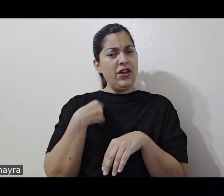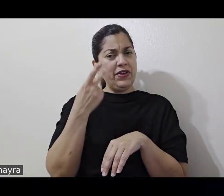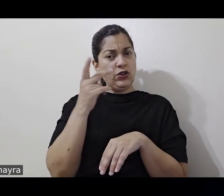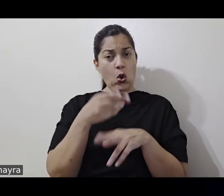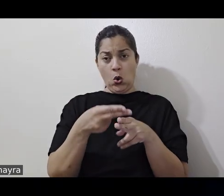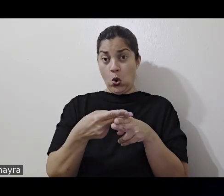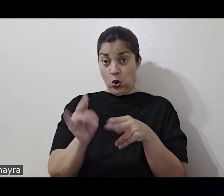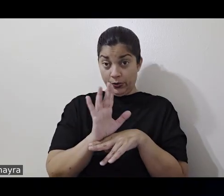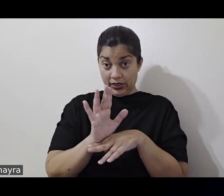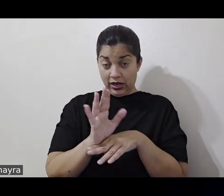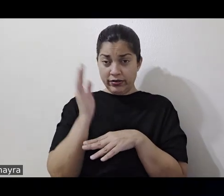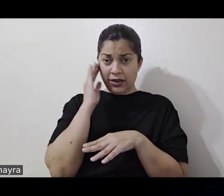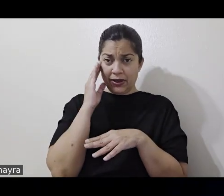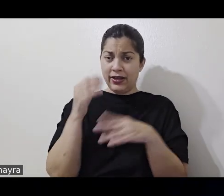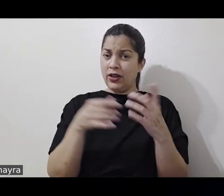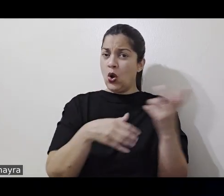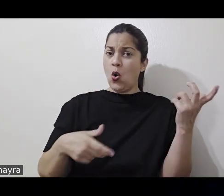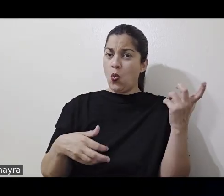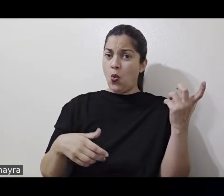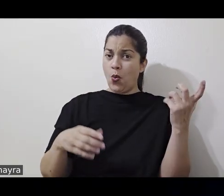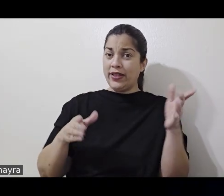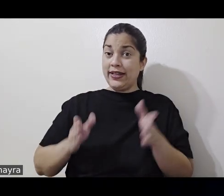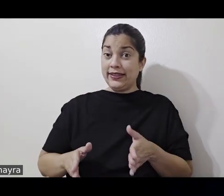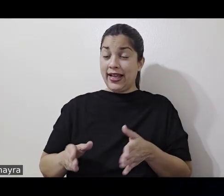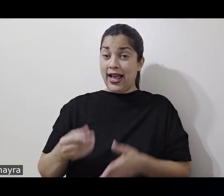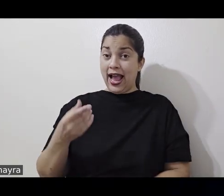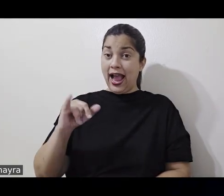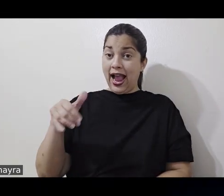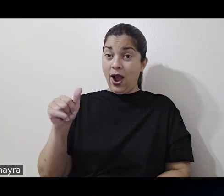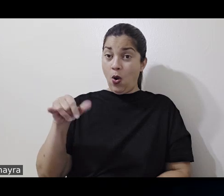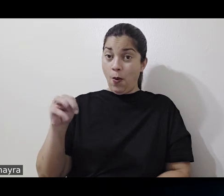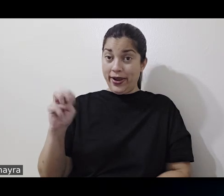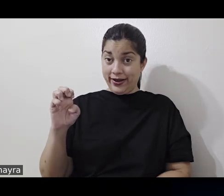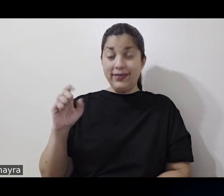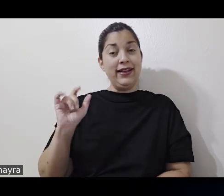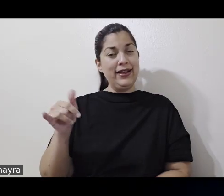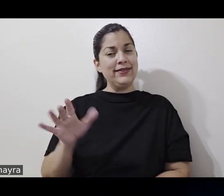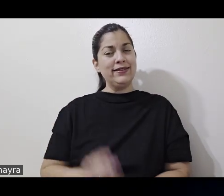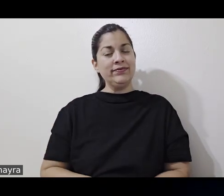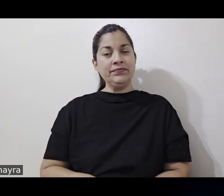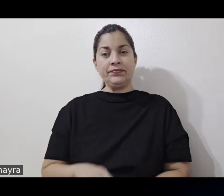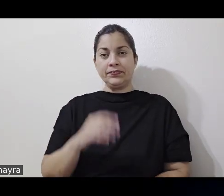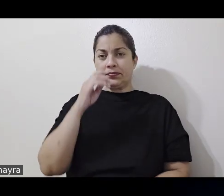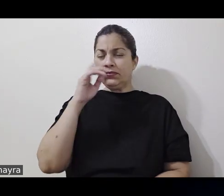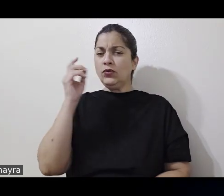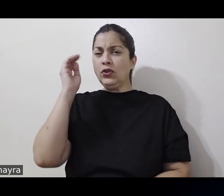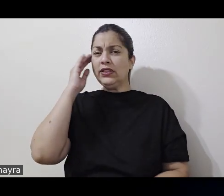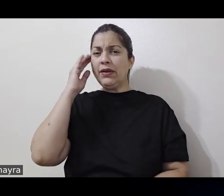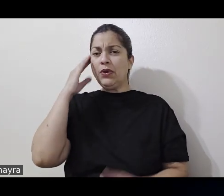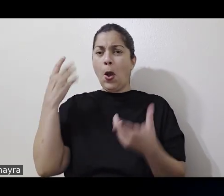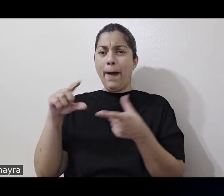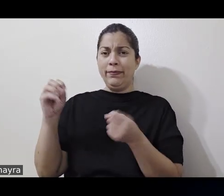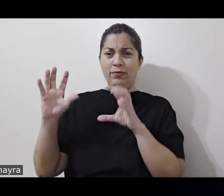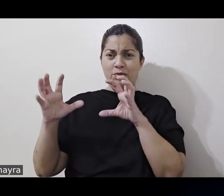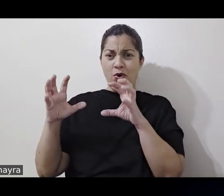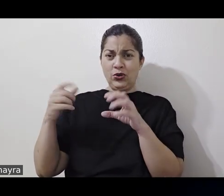cortometrajes. Esa Cuatrista de Jajome es un cortometraje. Posiblemente hay libros como ese de los seres extraños de Carite.